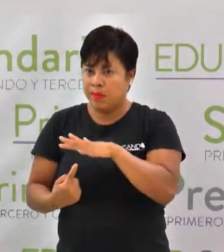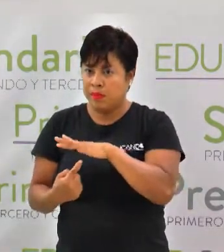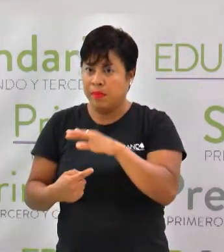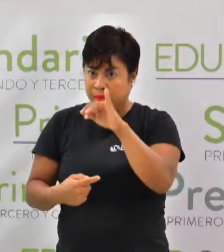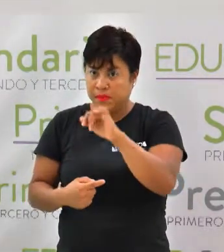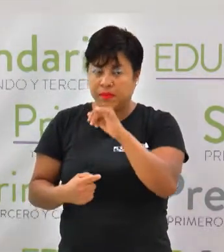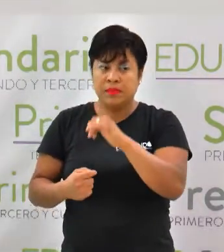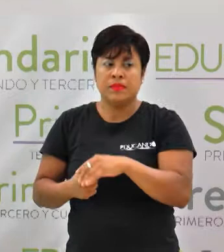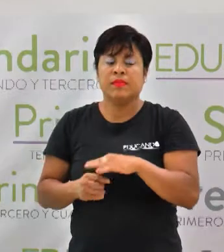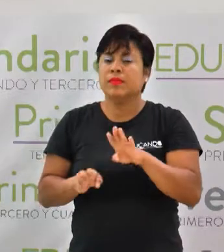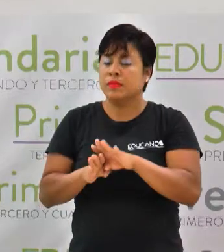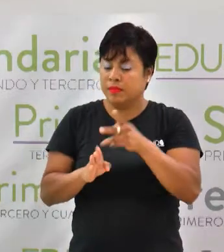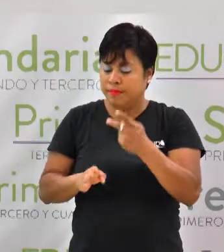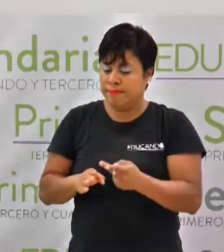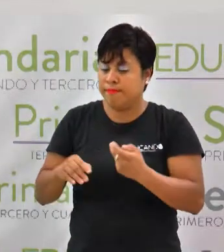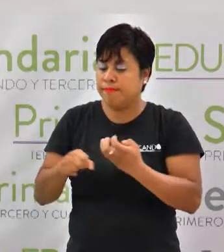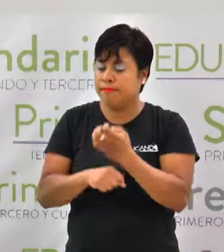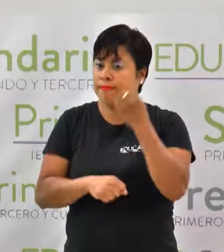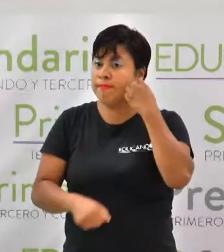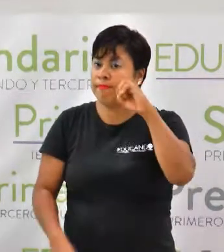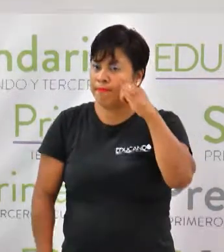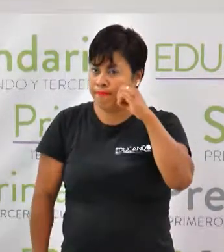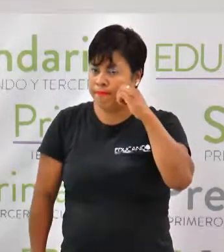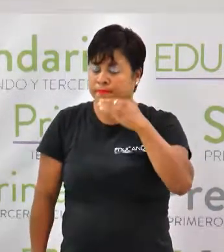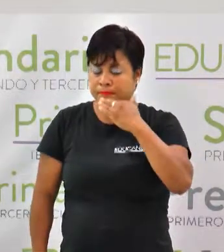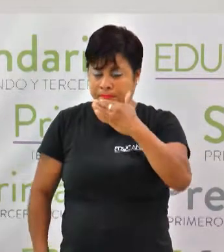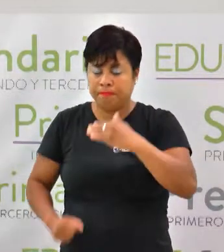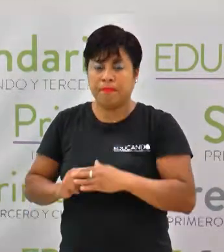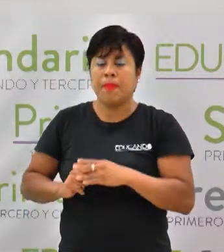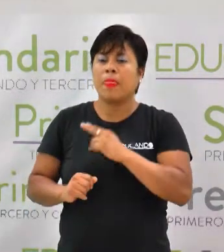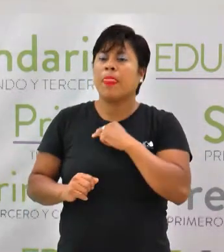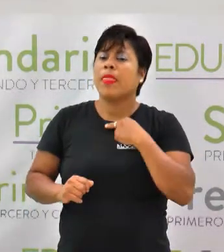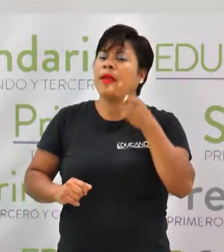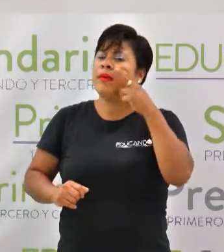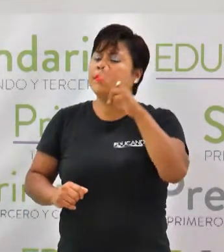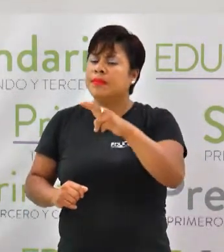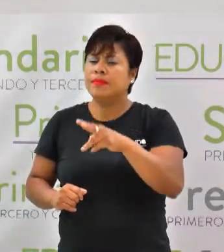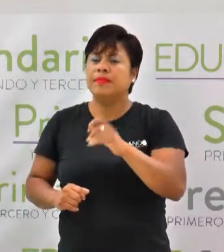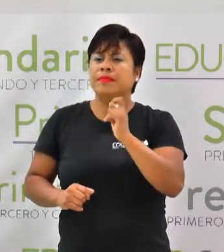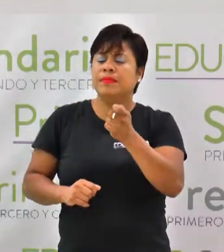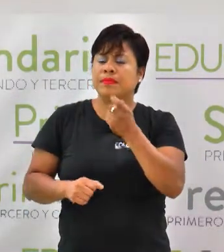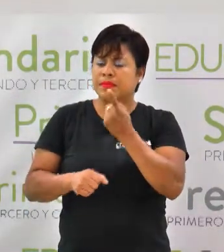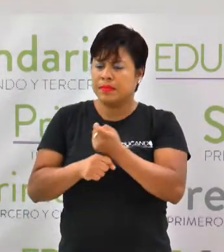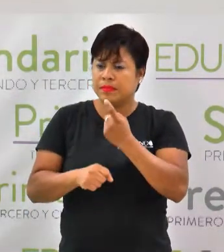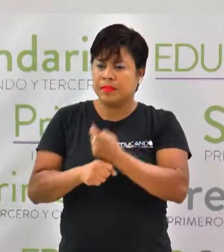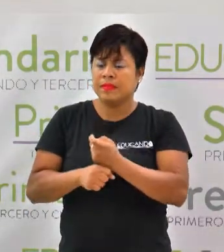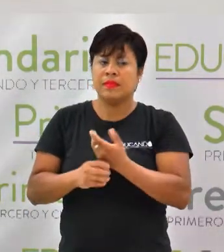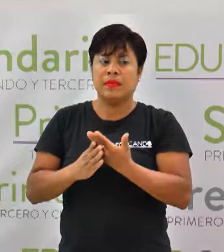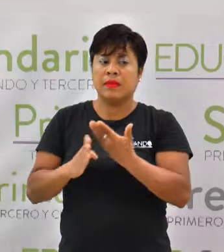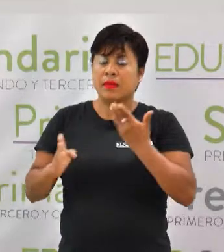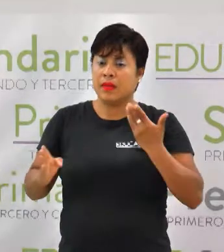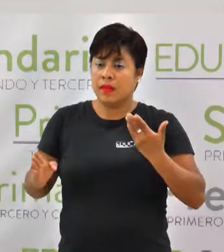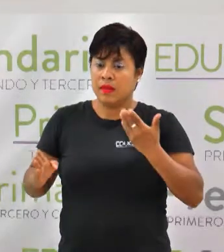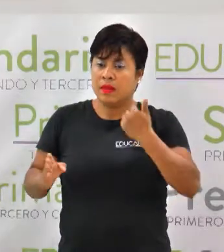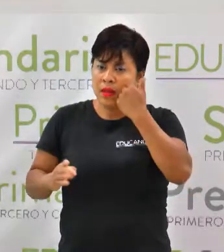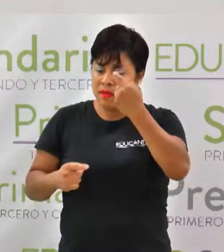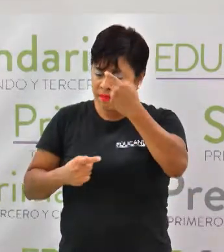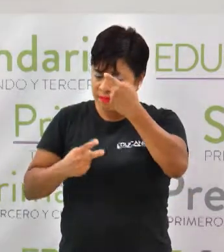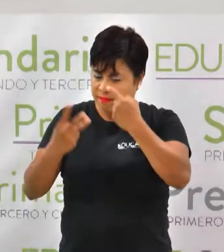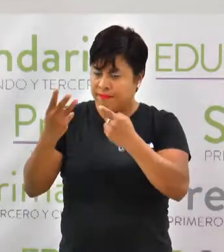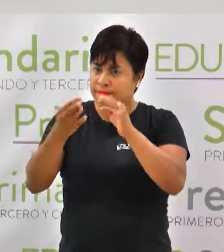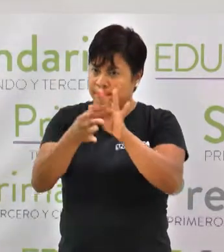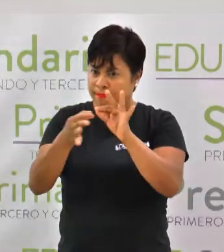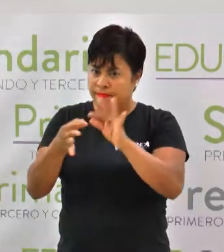estado, ¿no? Sobre todo en nuestro estado de Oaxaca. Bien, vamos a ver, ¿qué tendríamos? Primero, antes te voy a dar